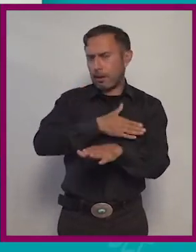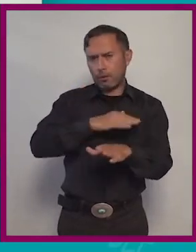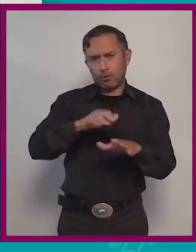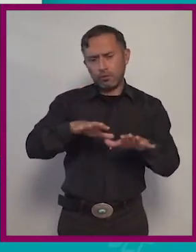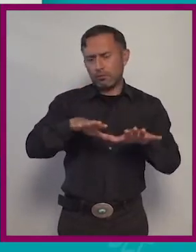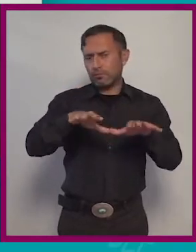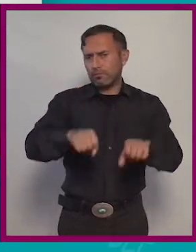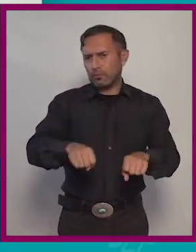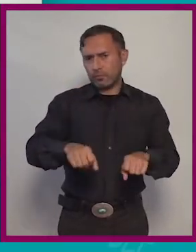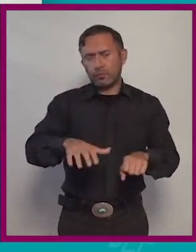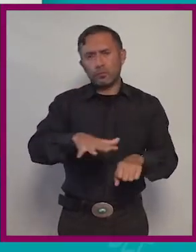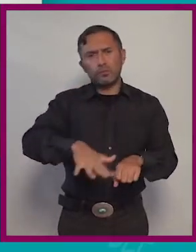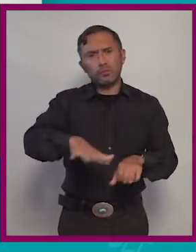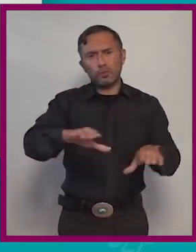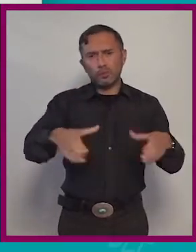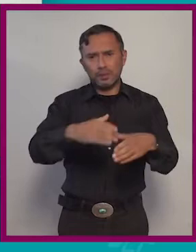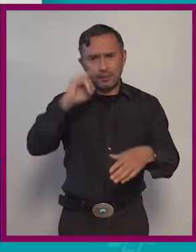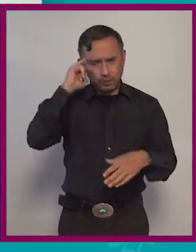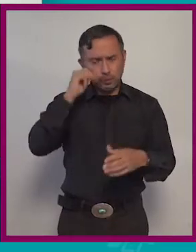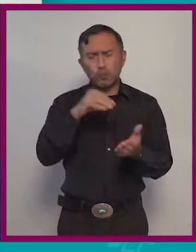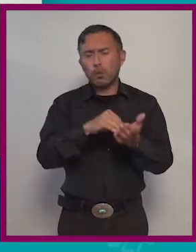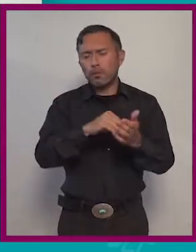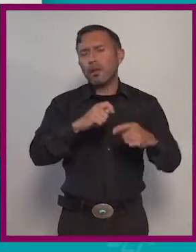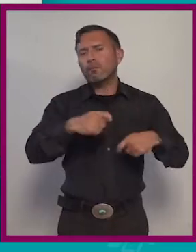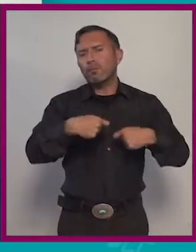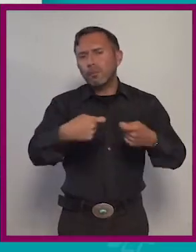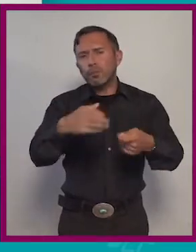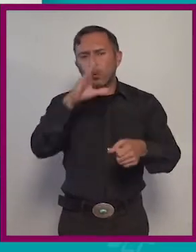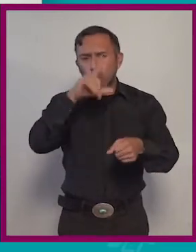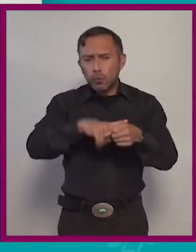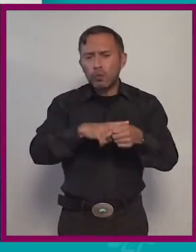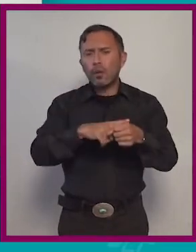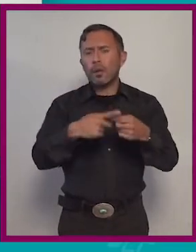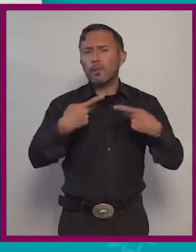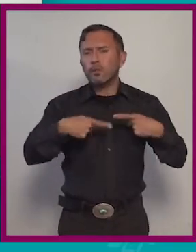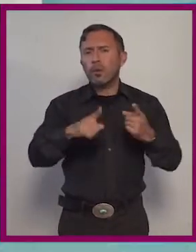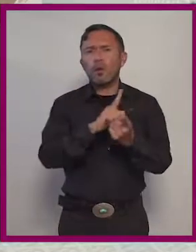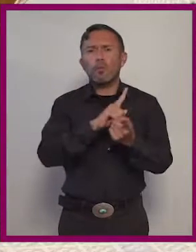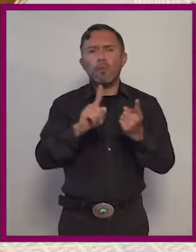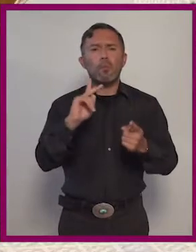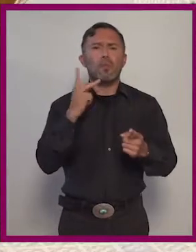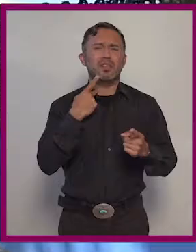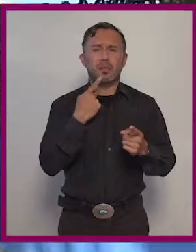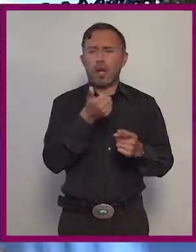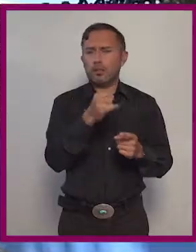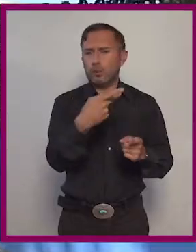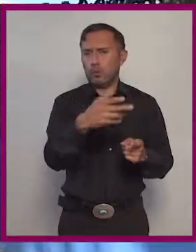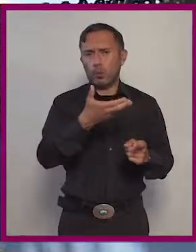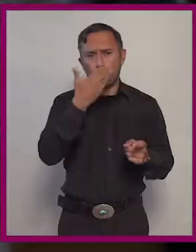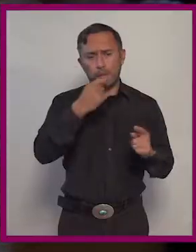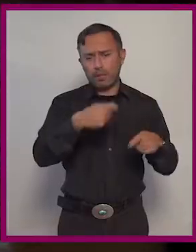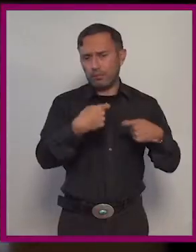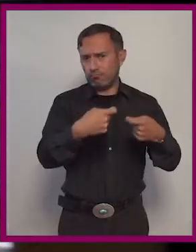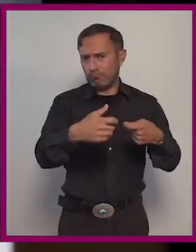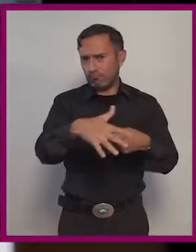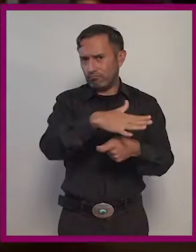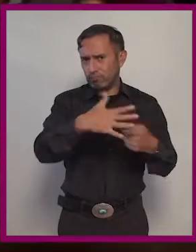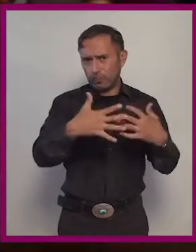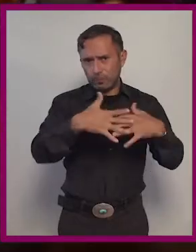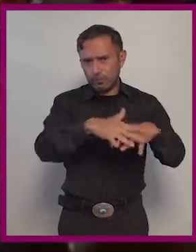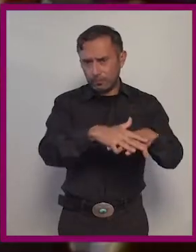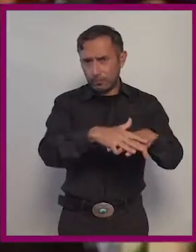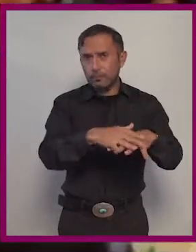conservan sus propias instituciones sociales, económicas, culturales y políticas, o parte de ellas. Es una ley súper